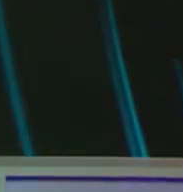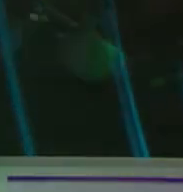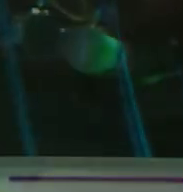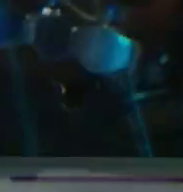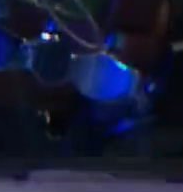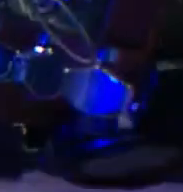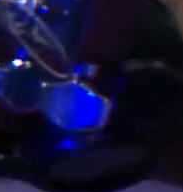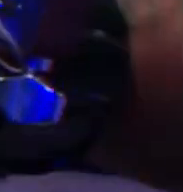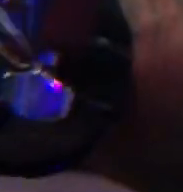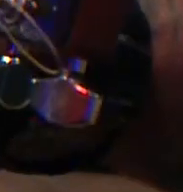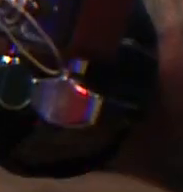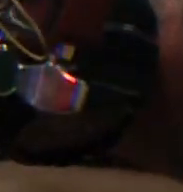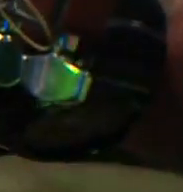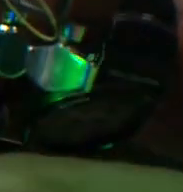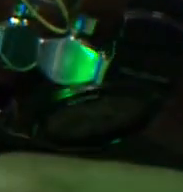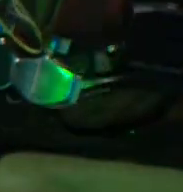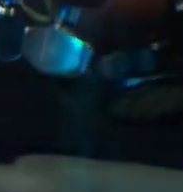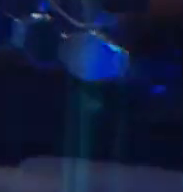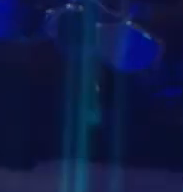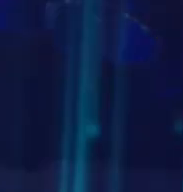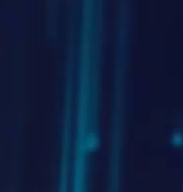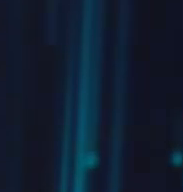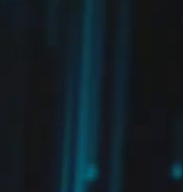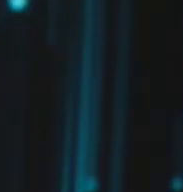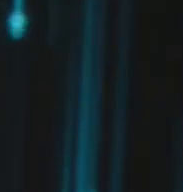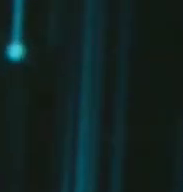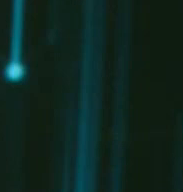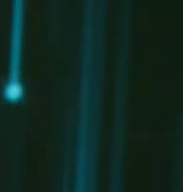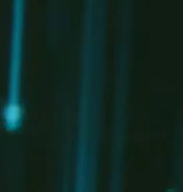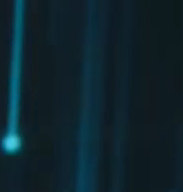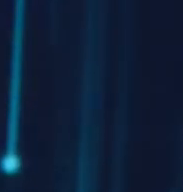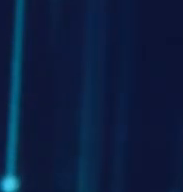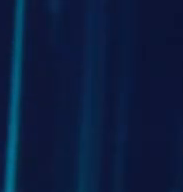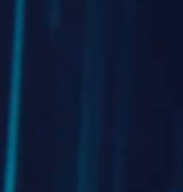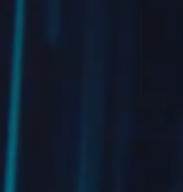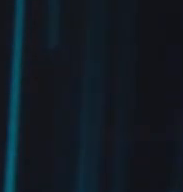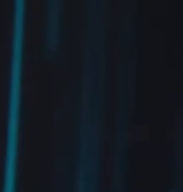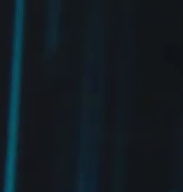salida. Quiero encontrar tu